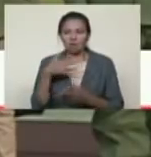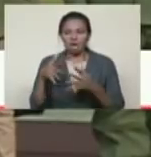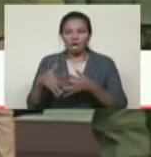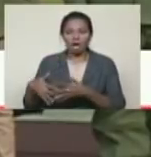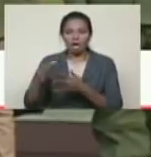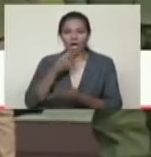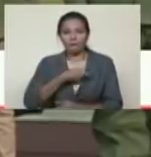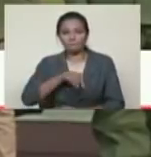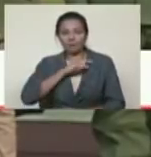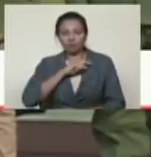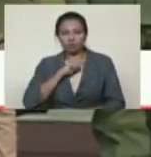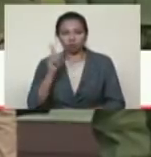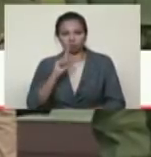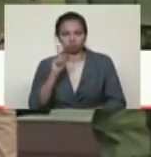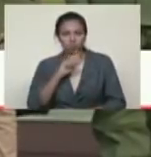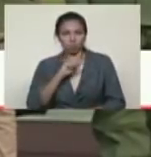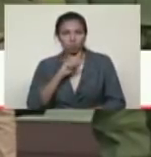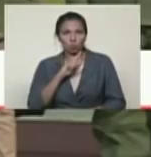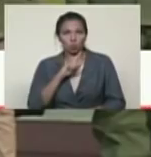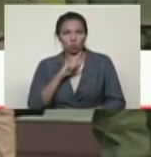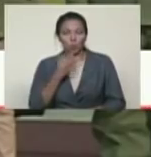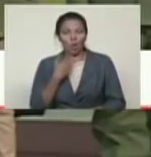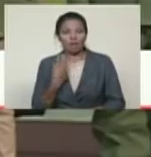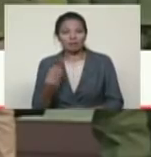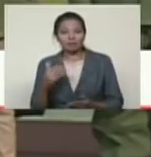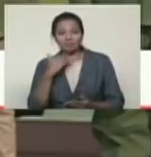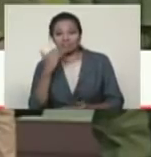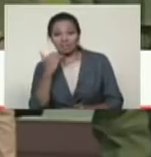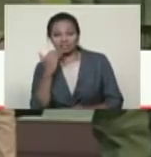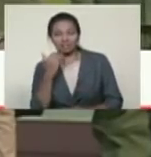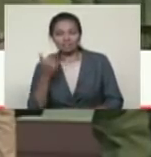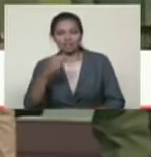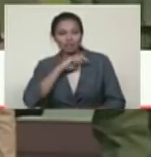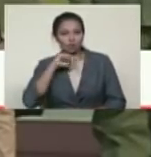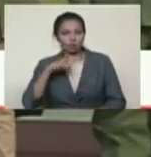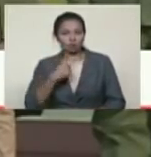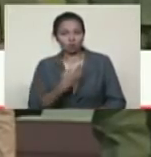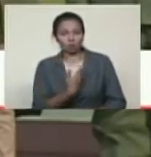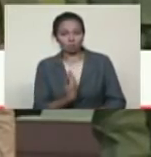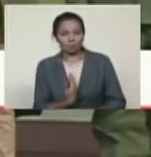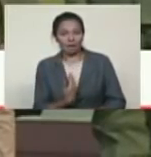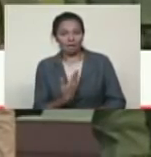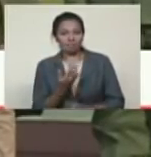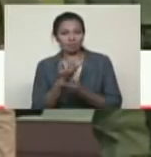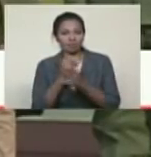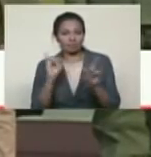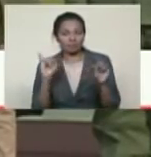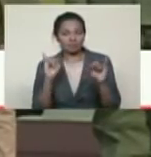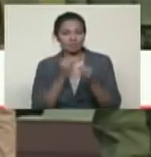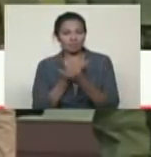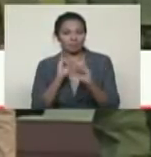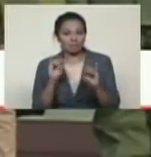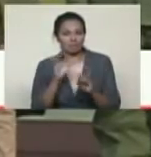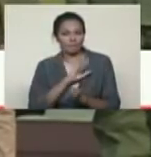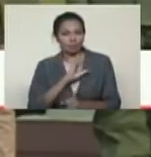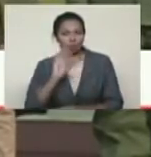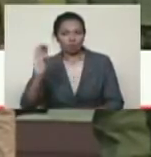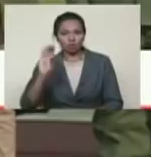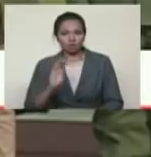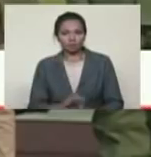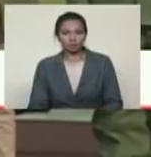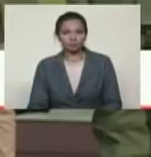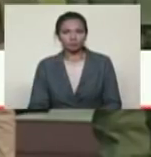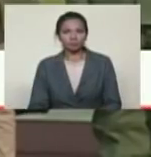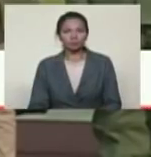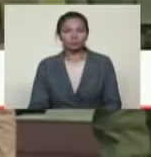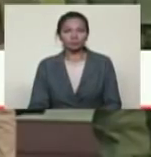español. Estuvieron al lado de los rebeldes, de los independentistas, de los patriotas.